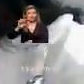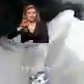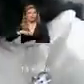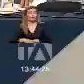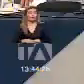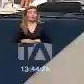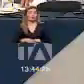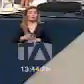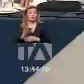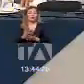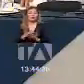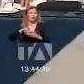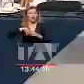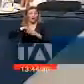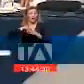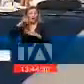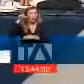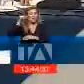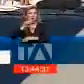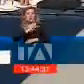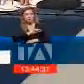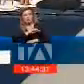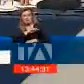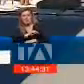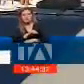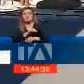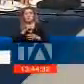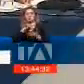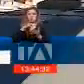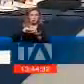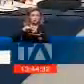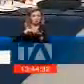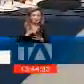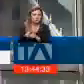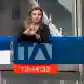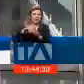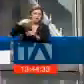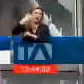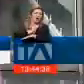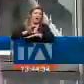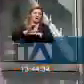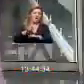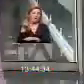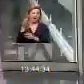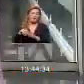que tiene que ver con entregar más recursos a los gobiernos autónomos descentralizados, sobre todo en zonas